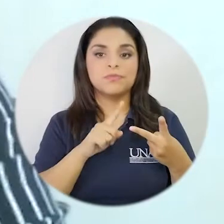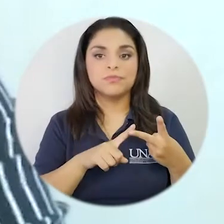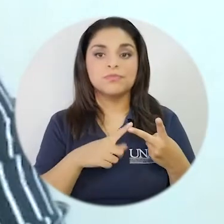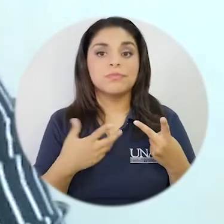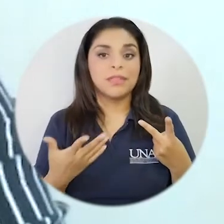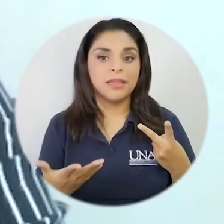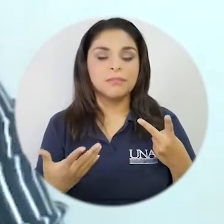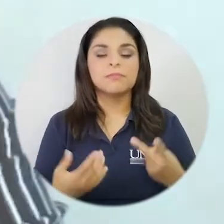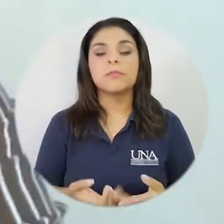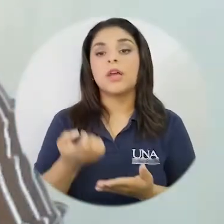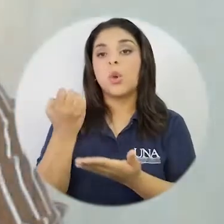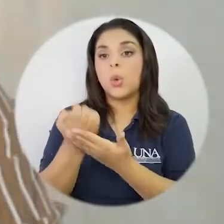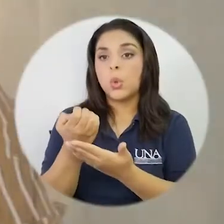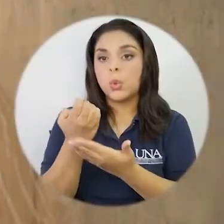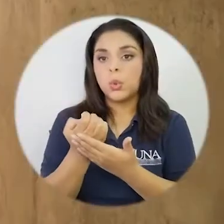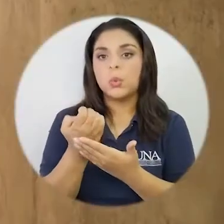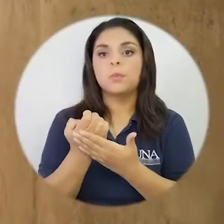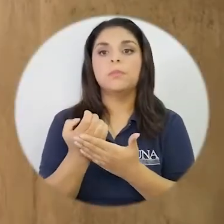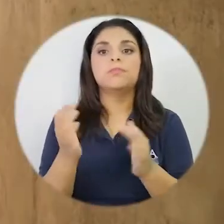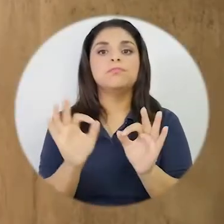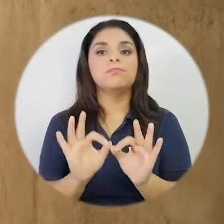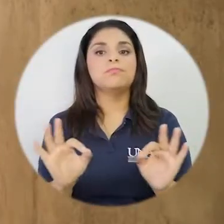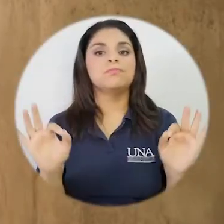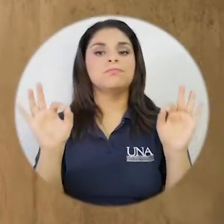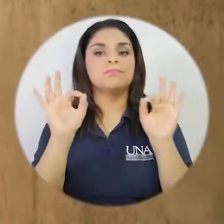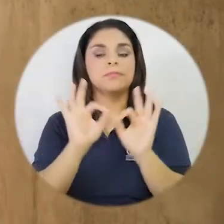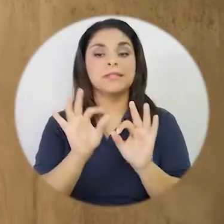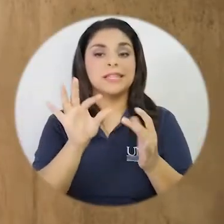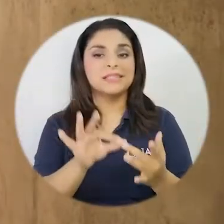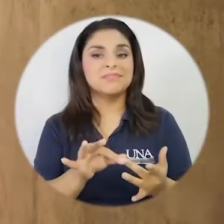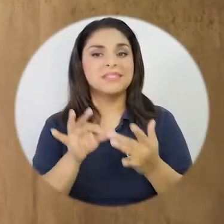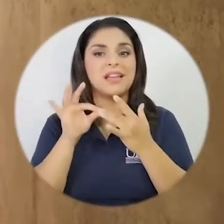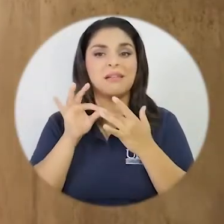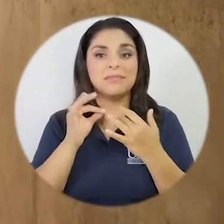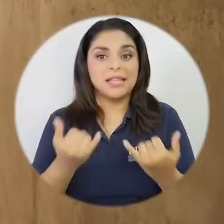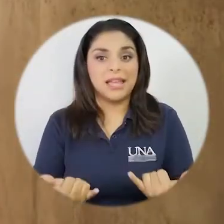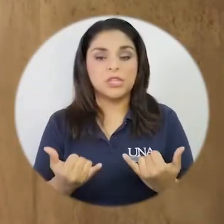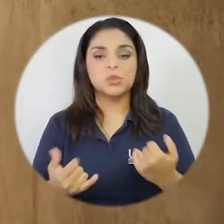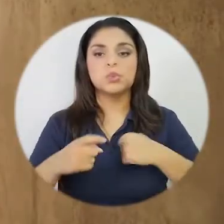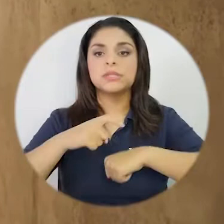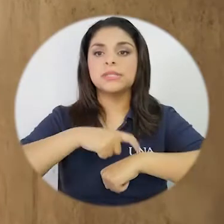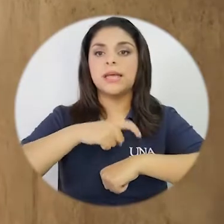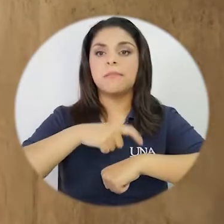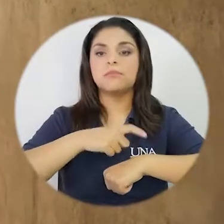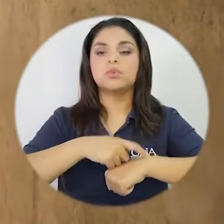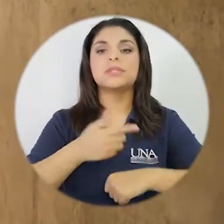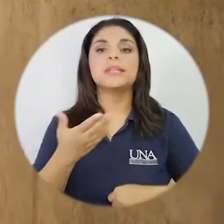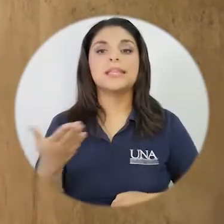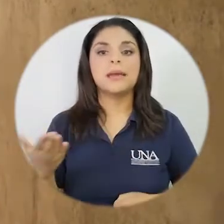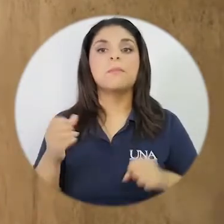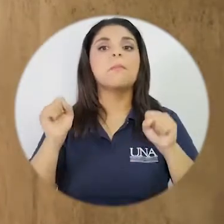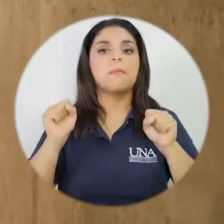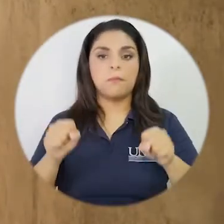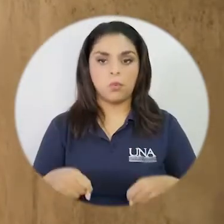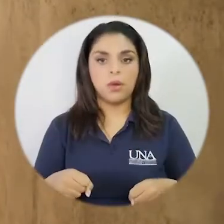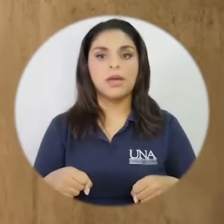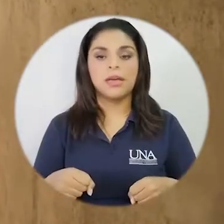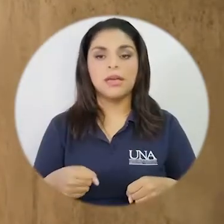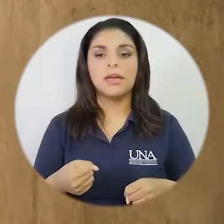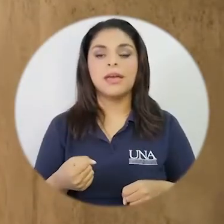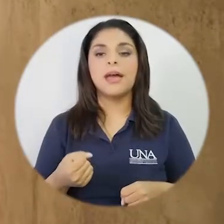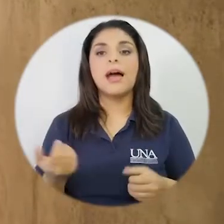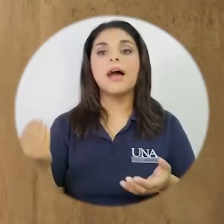arista económica muy importante, especialmente en estos tiempos, en donde se puede no solo